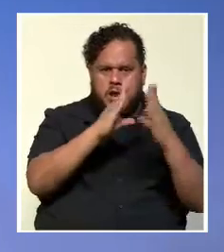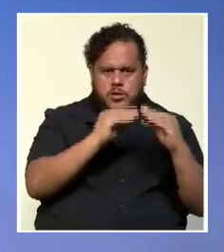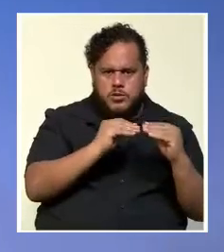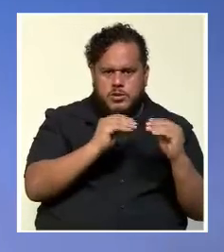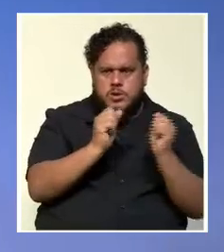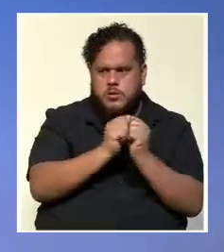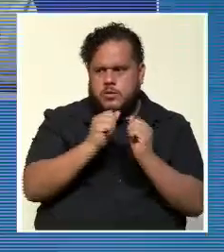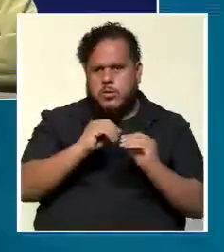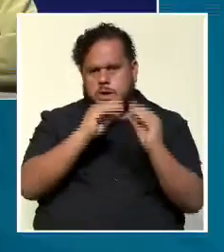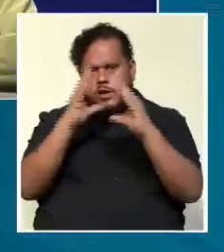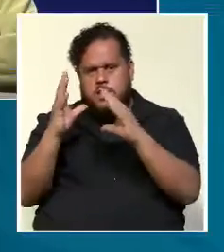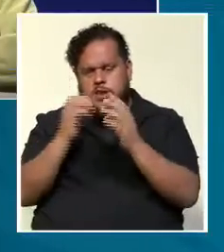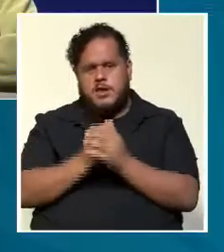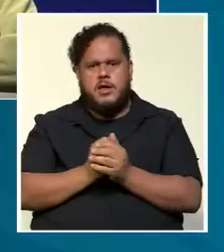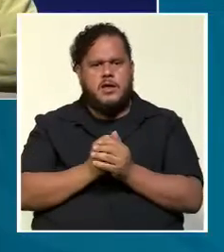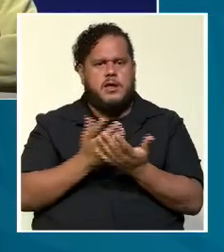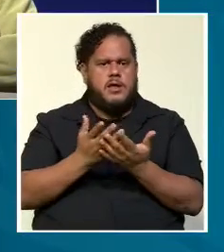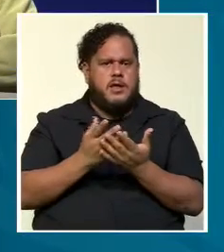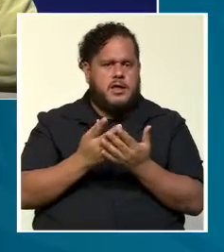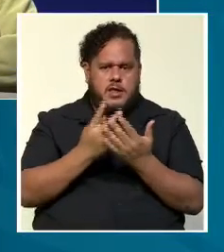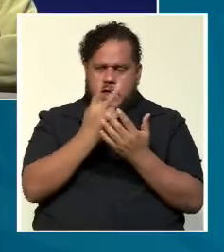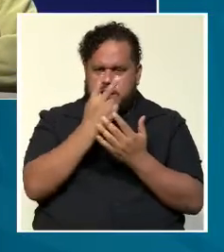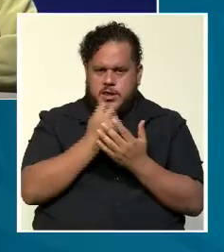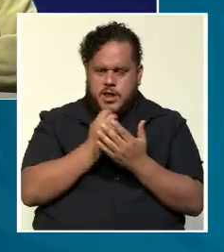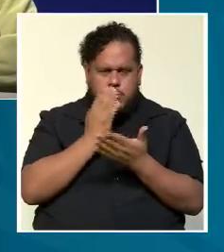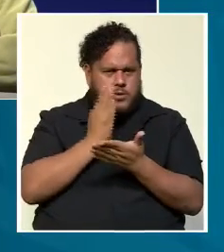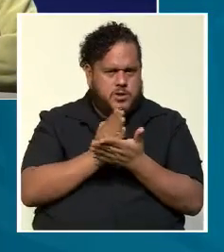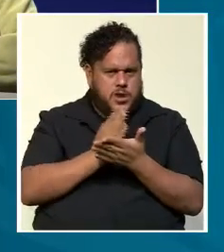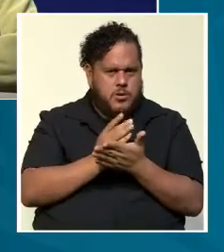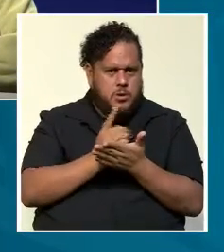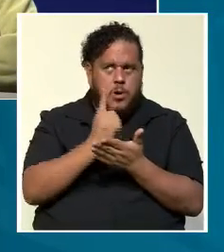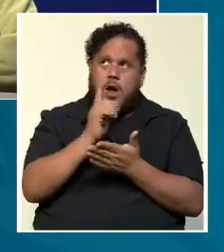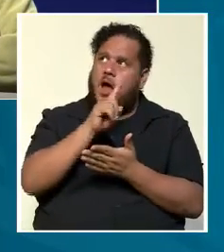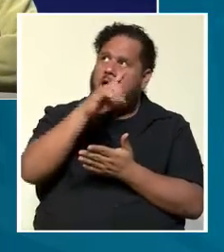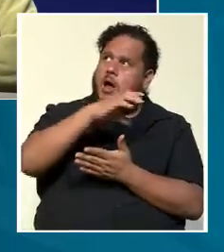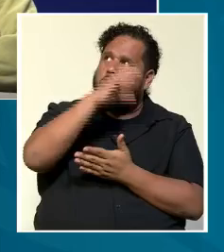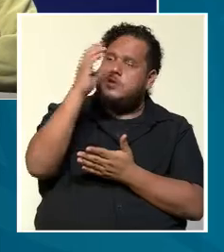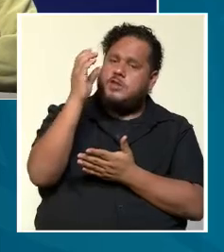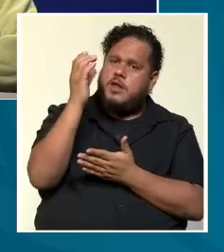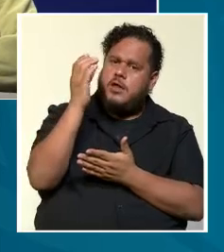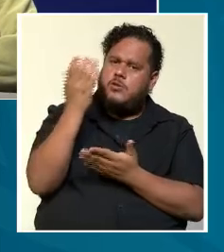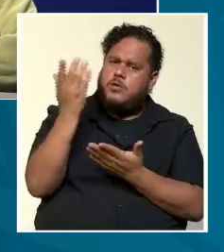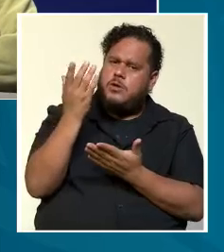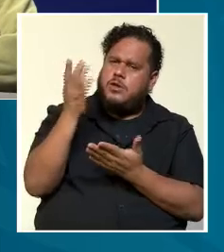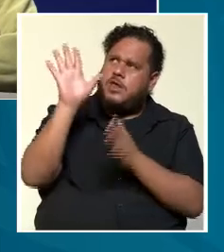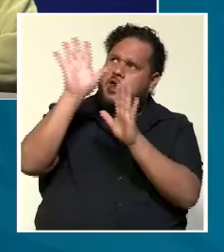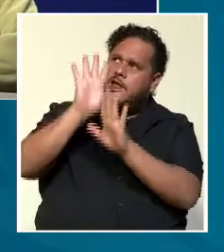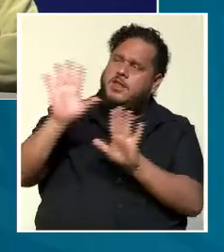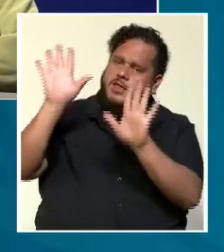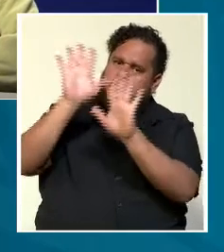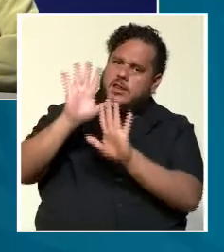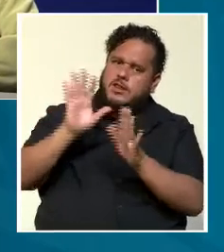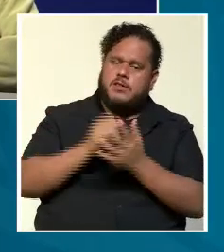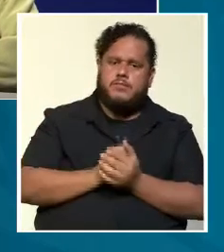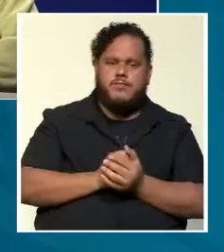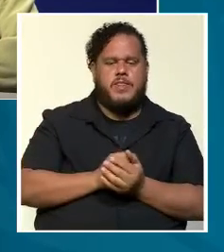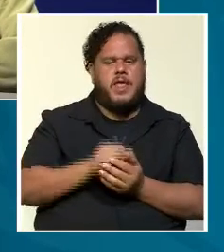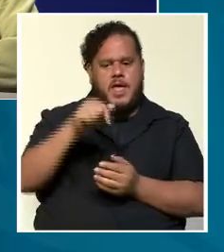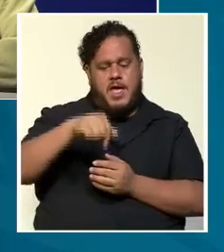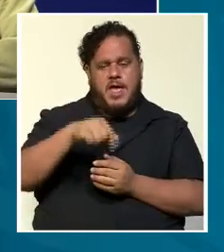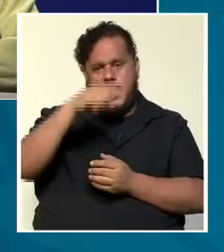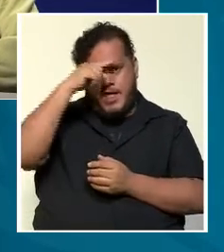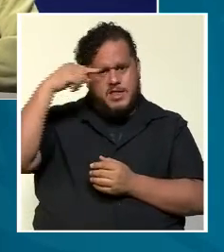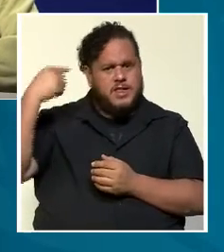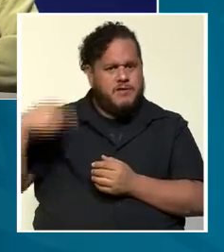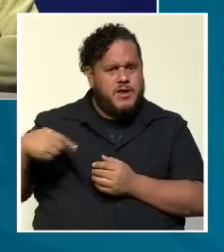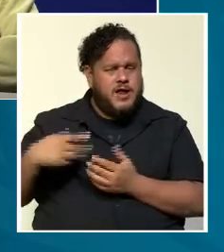nocturno? ¿Dará tumbos de ciego terco bajo un cielo permanentemente gris? Este verano es un